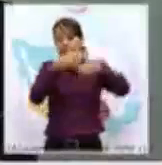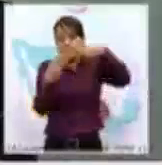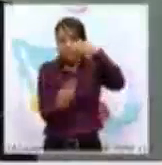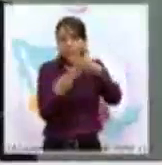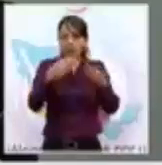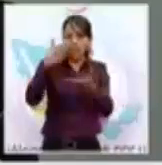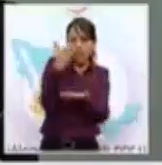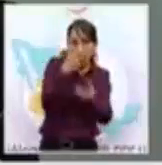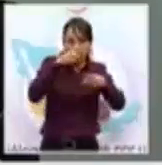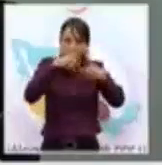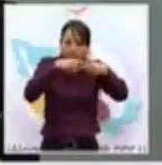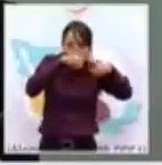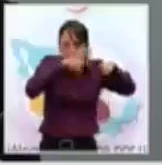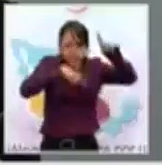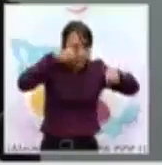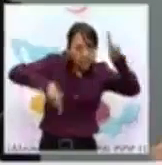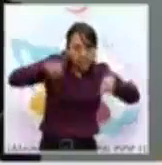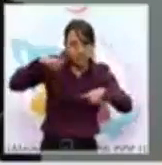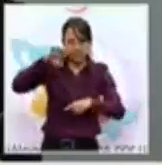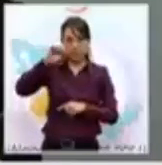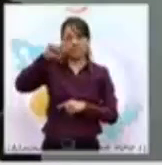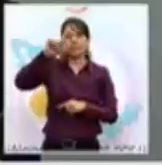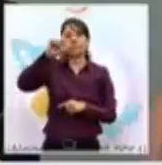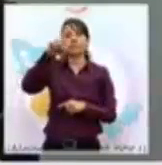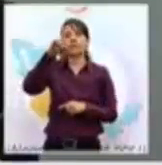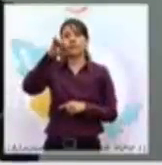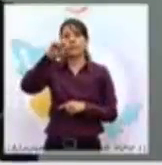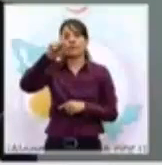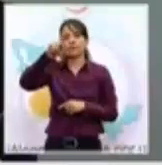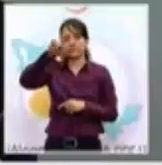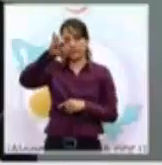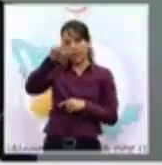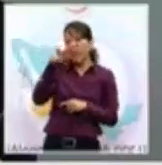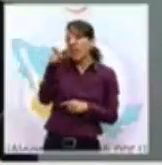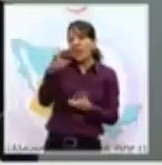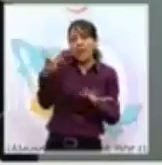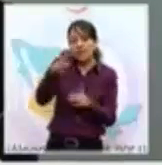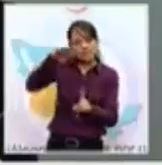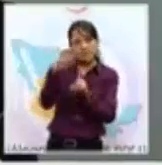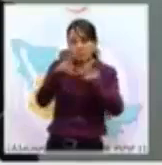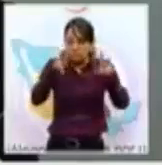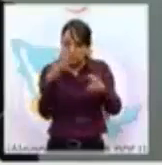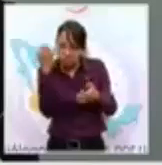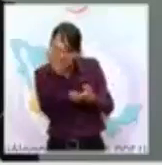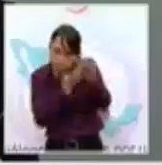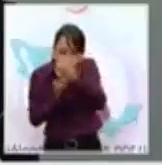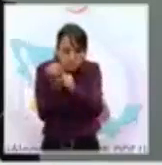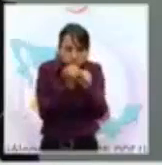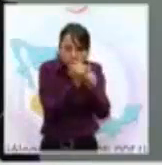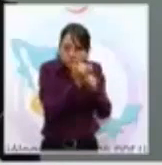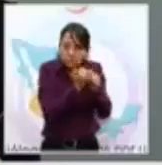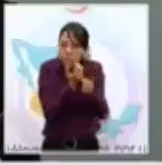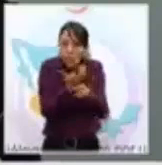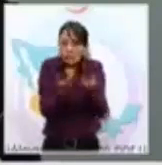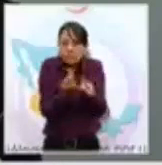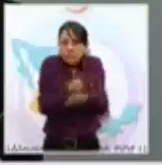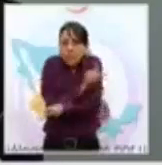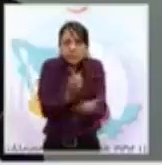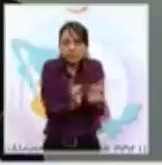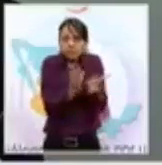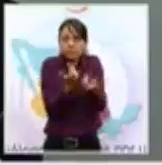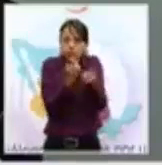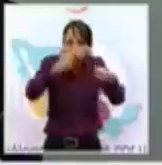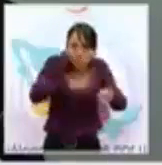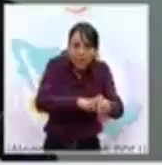sus principales líneas de investigación se encuentra el análisis de los fenómenos económicos y sociales con una perspectiva de derechos humanos.